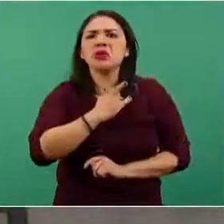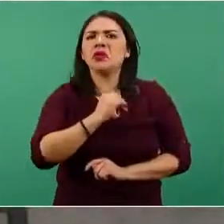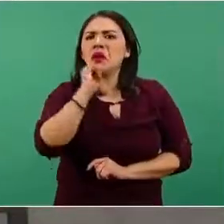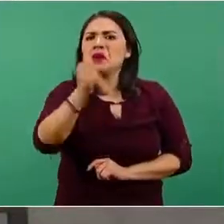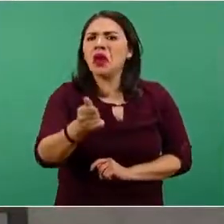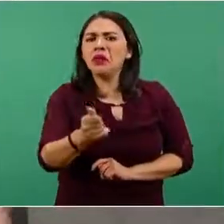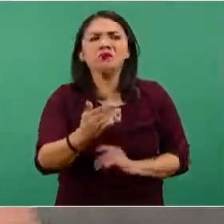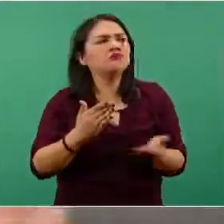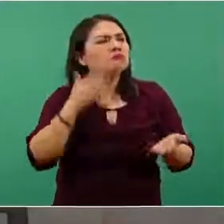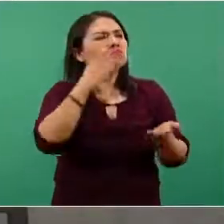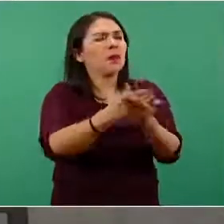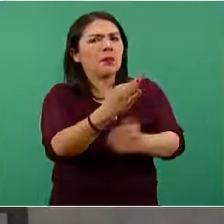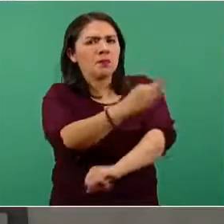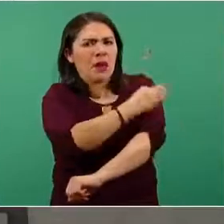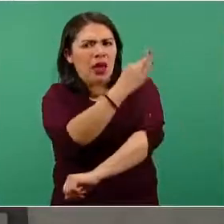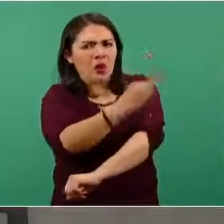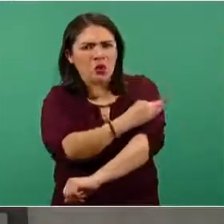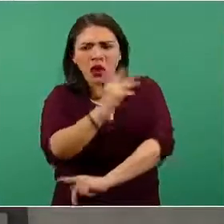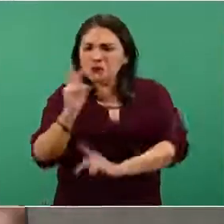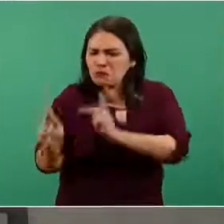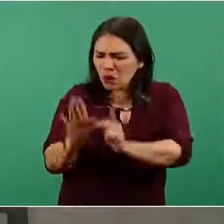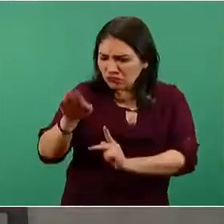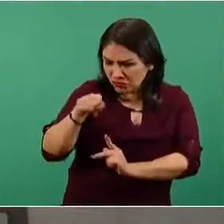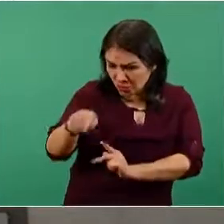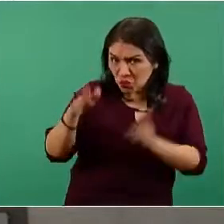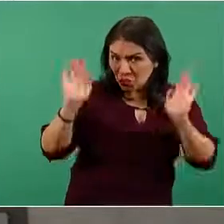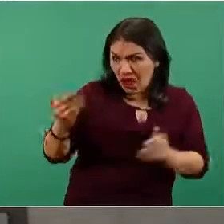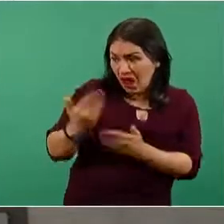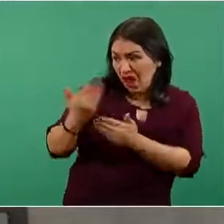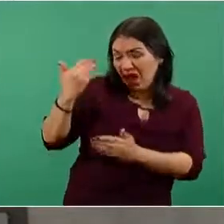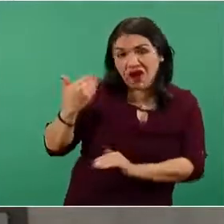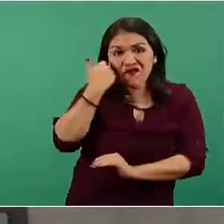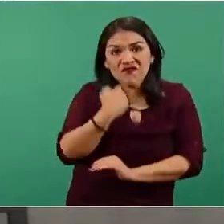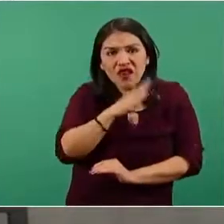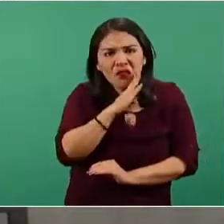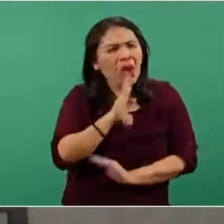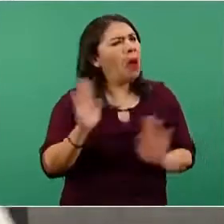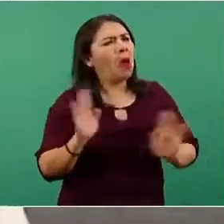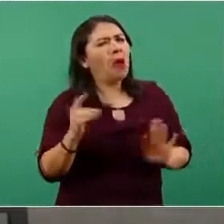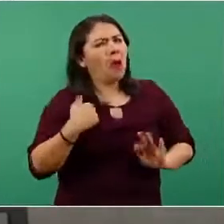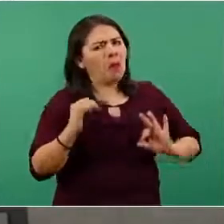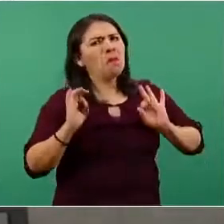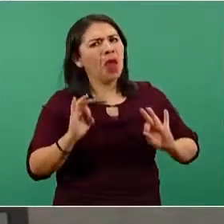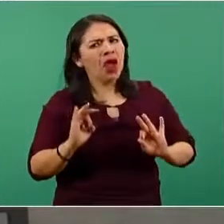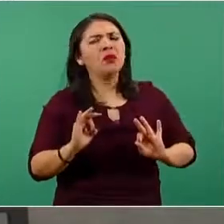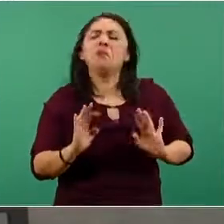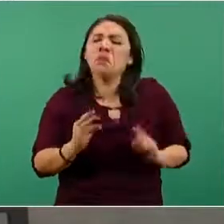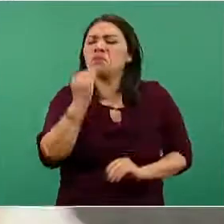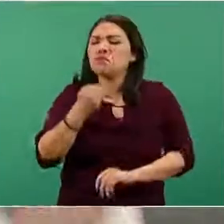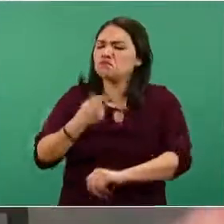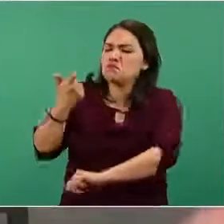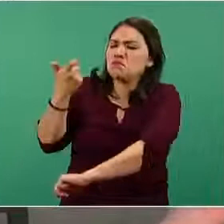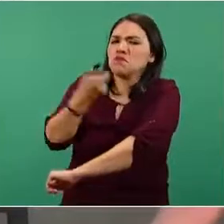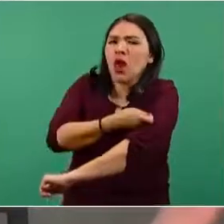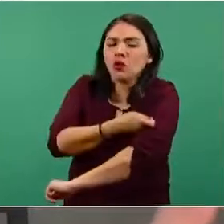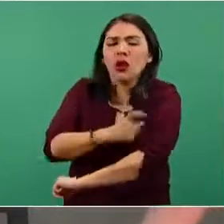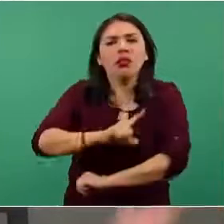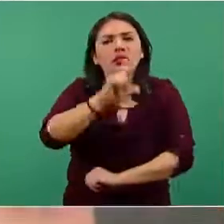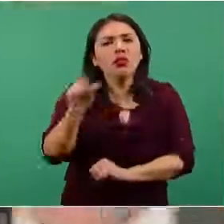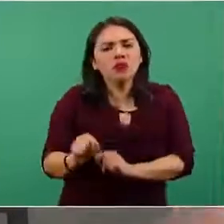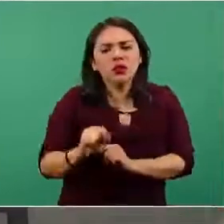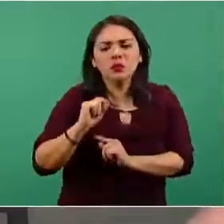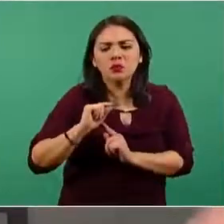a vacunarse, se le pregunte si ha tenido fiebre en los últimos 10 días, diga que no, se le vacune y a los pocos